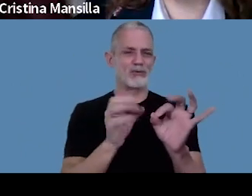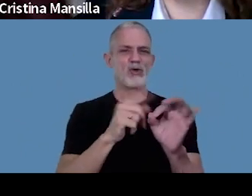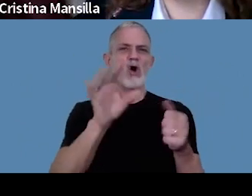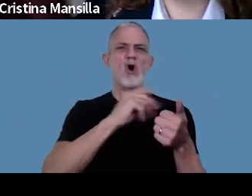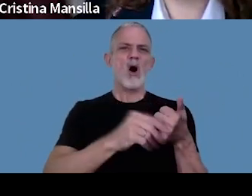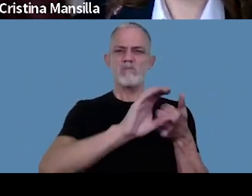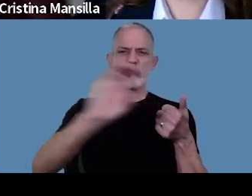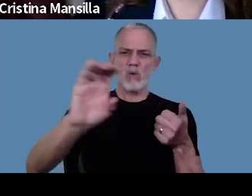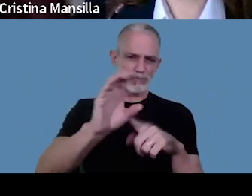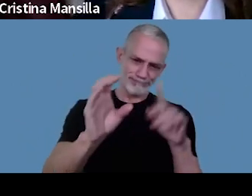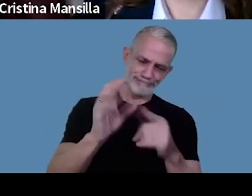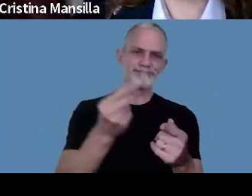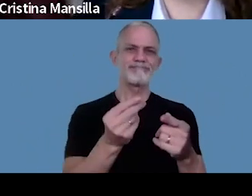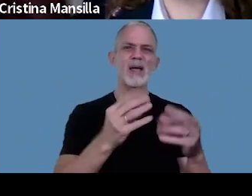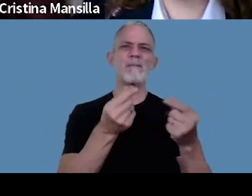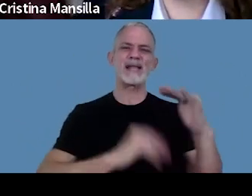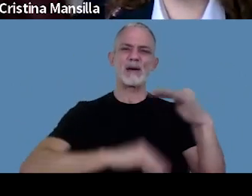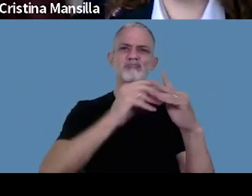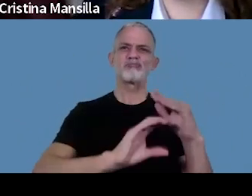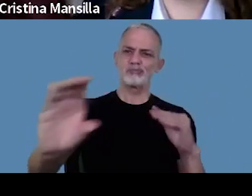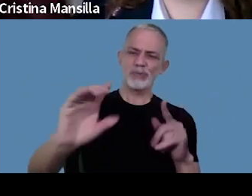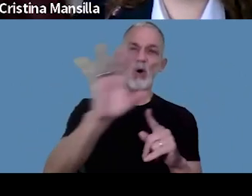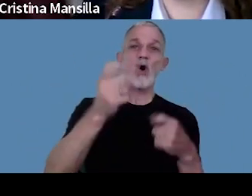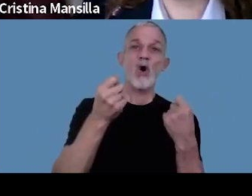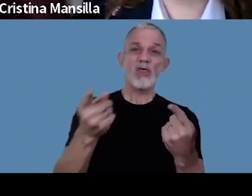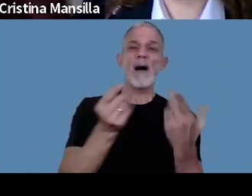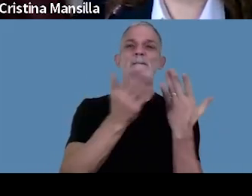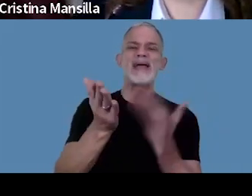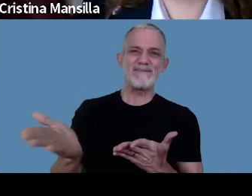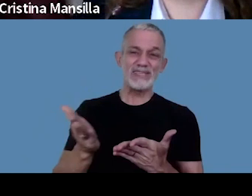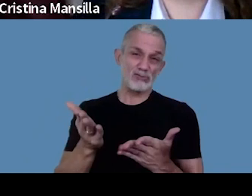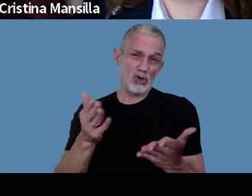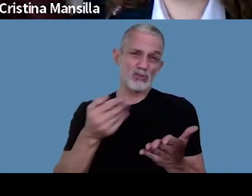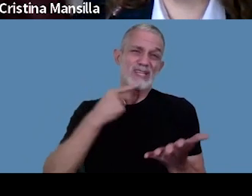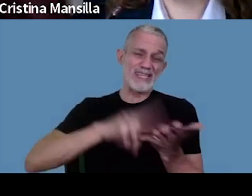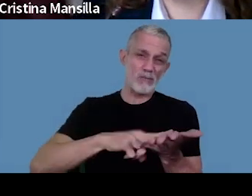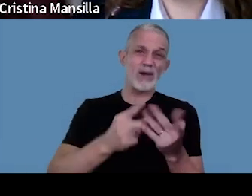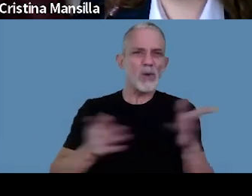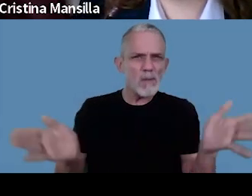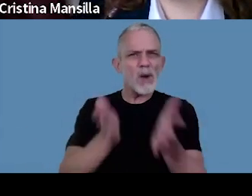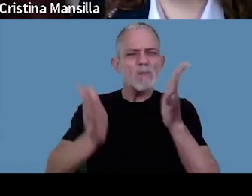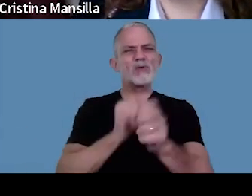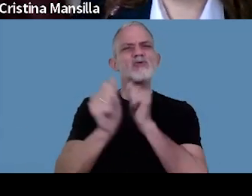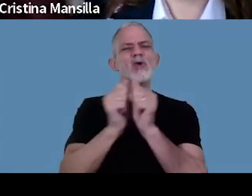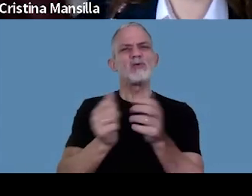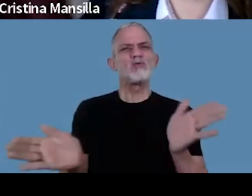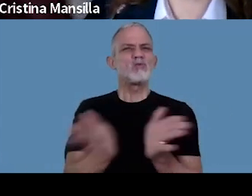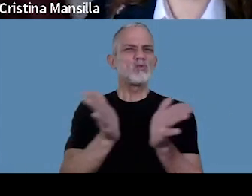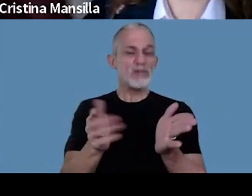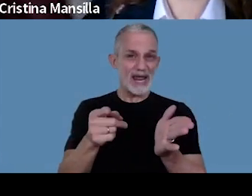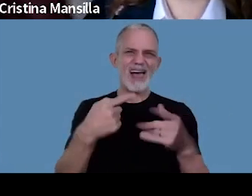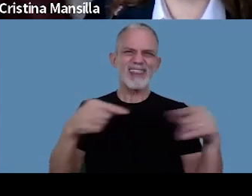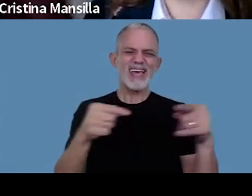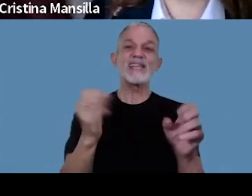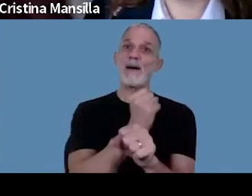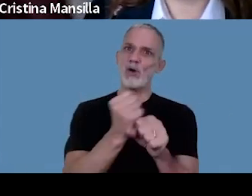cupos fiscales o otorgamiento de beneficios fiscales de promoción industrial a partir de la aprobación